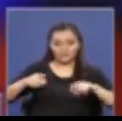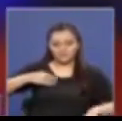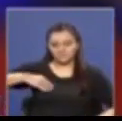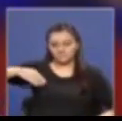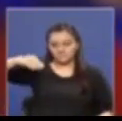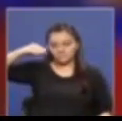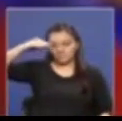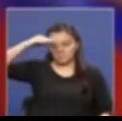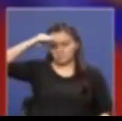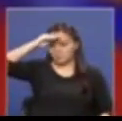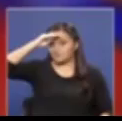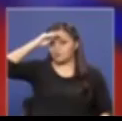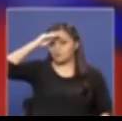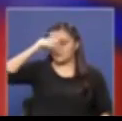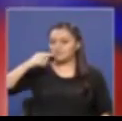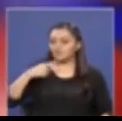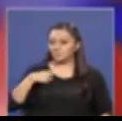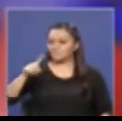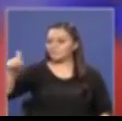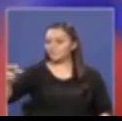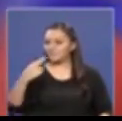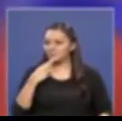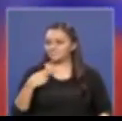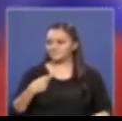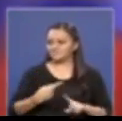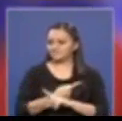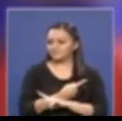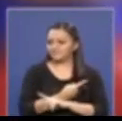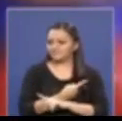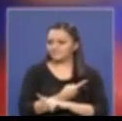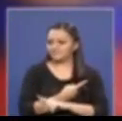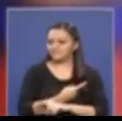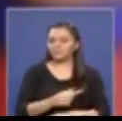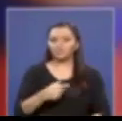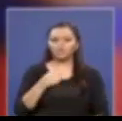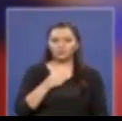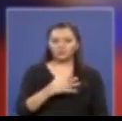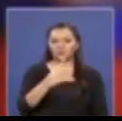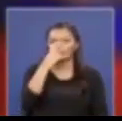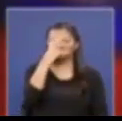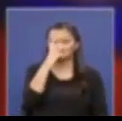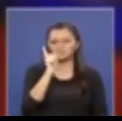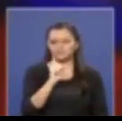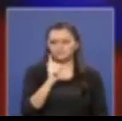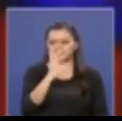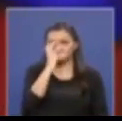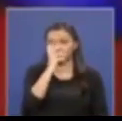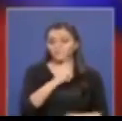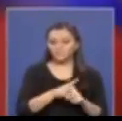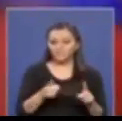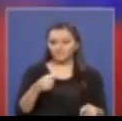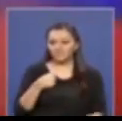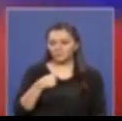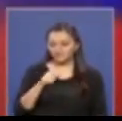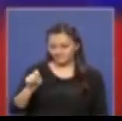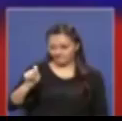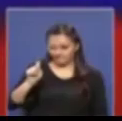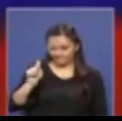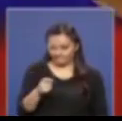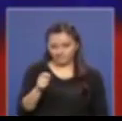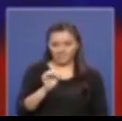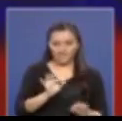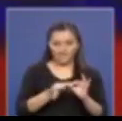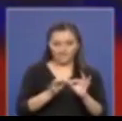escuchar respuestas ahí. Y ustedes saben que yo no pierdo la paciencia y nunca me enojo, ¿no? Pero ajustar ciertas tuercas ahí. Por